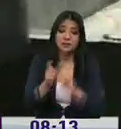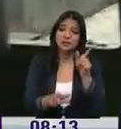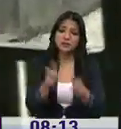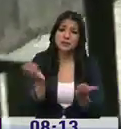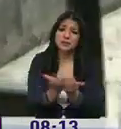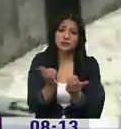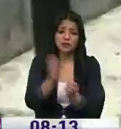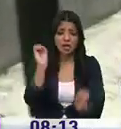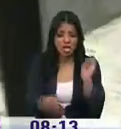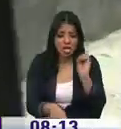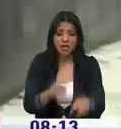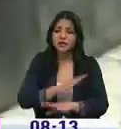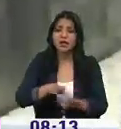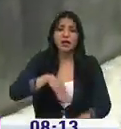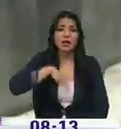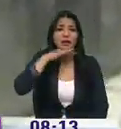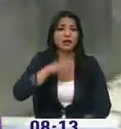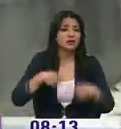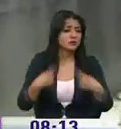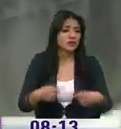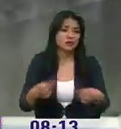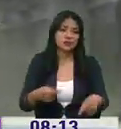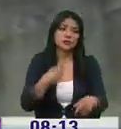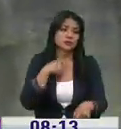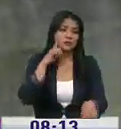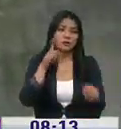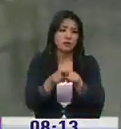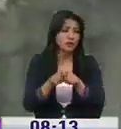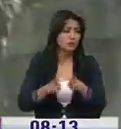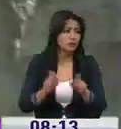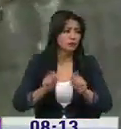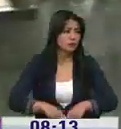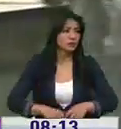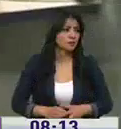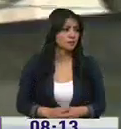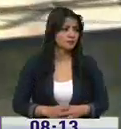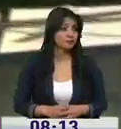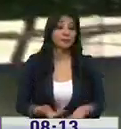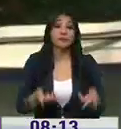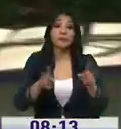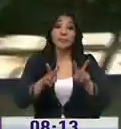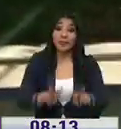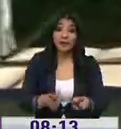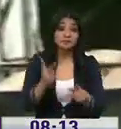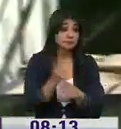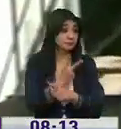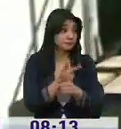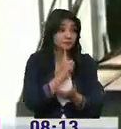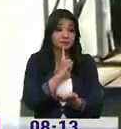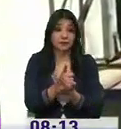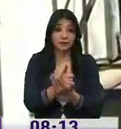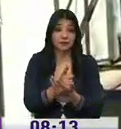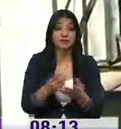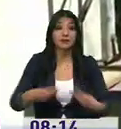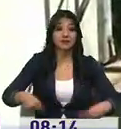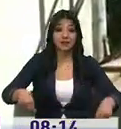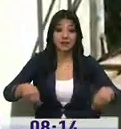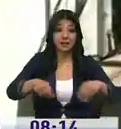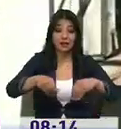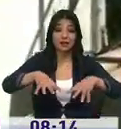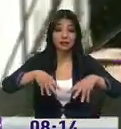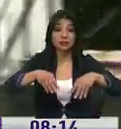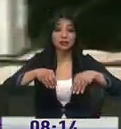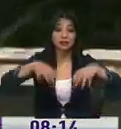ahí. Entonces no estoy de acuerdo en esta situación. Además, debe ser muy riesgoso, puesto que la tierra se pone muy floja